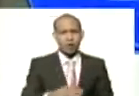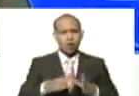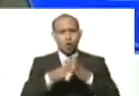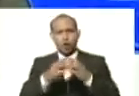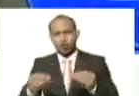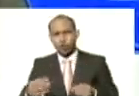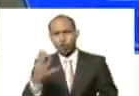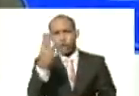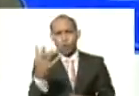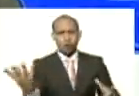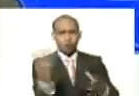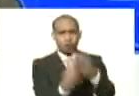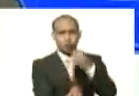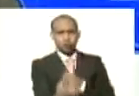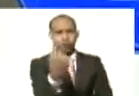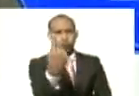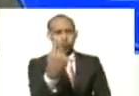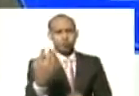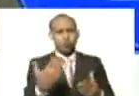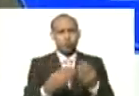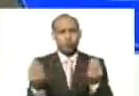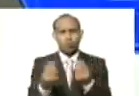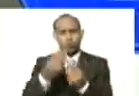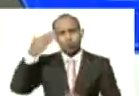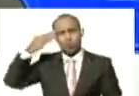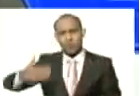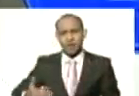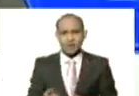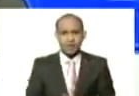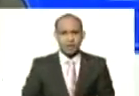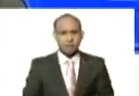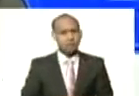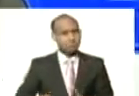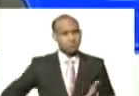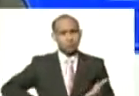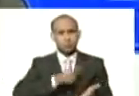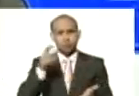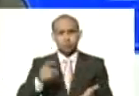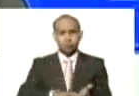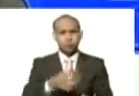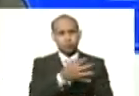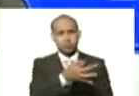cuatro componentes junto a la milicia. Concreto.